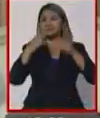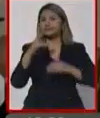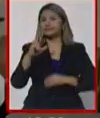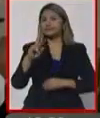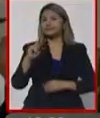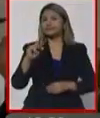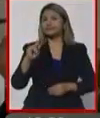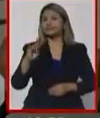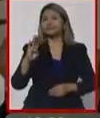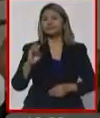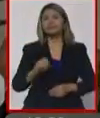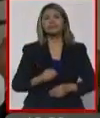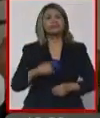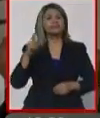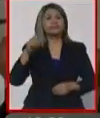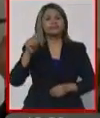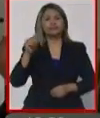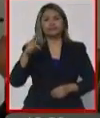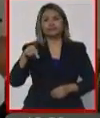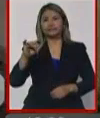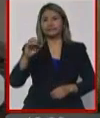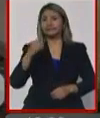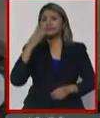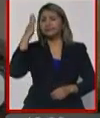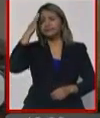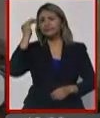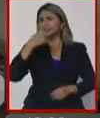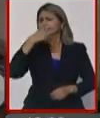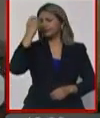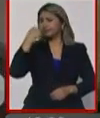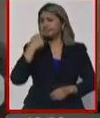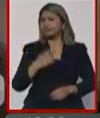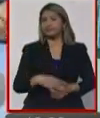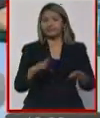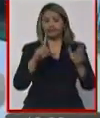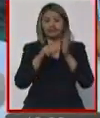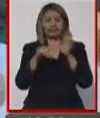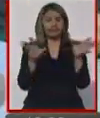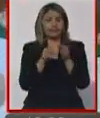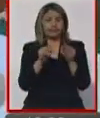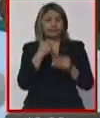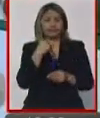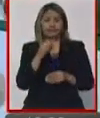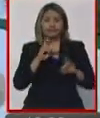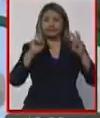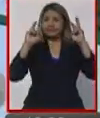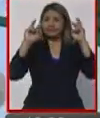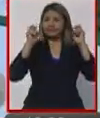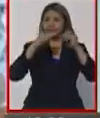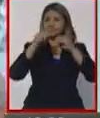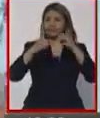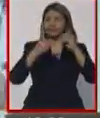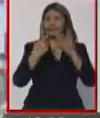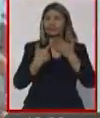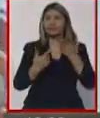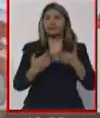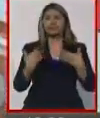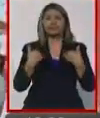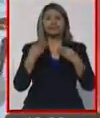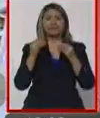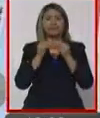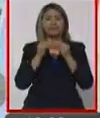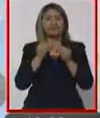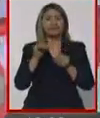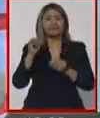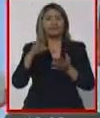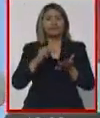urbanos decidieron tapiarse como medida de presión luego de realizar una asamblea en la cual trataron los temas relacionados a conseguir una